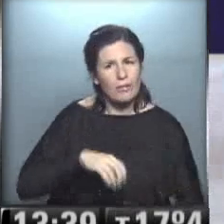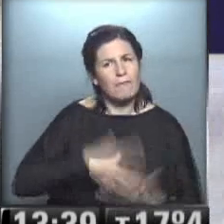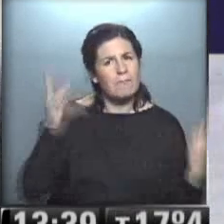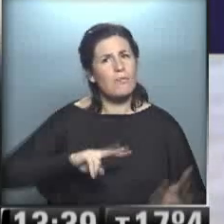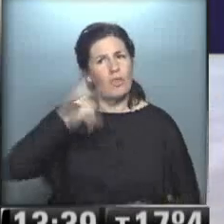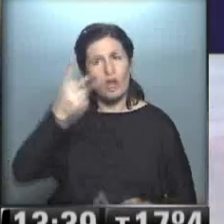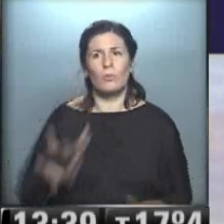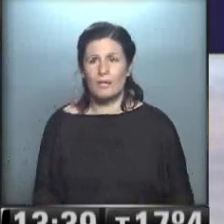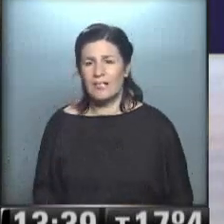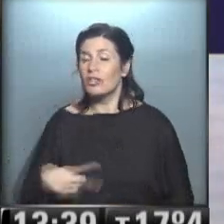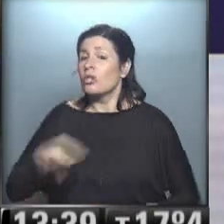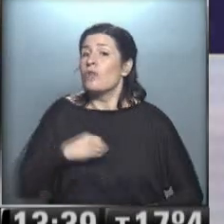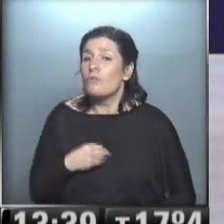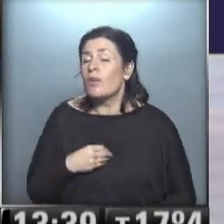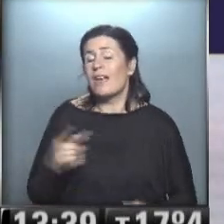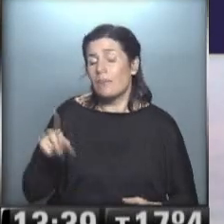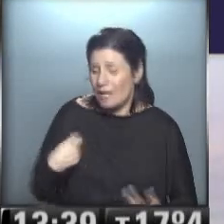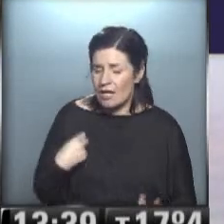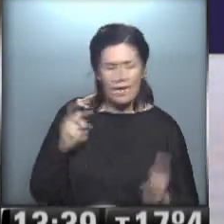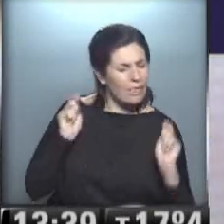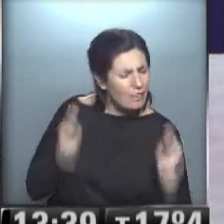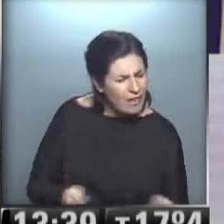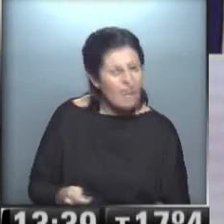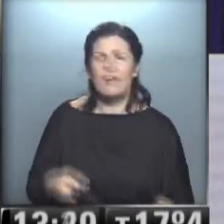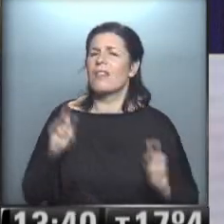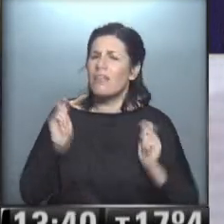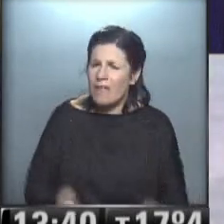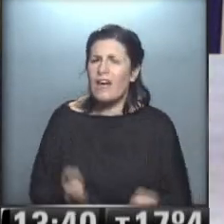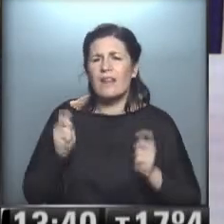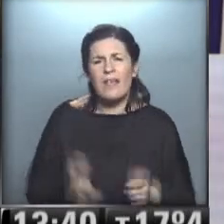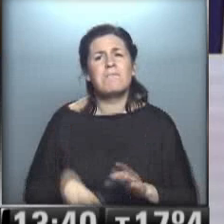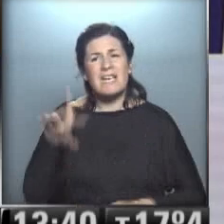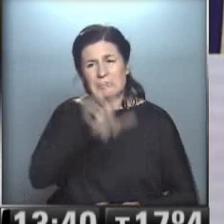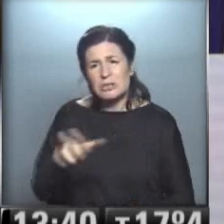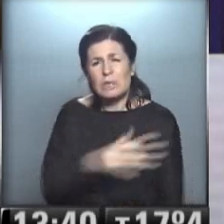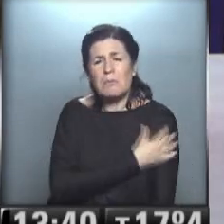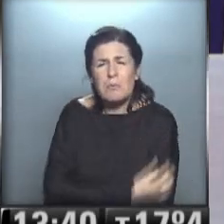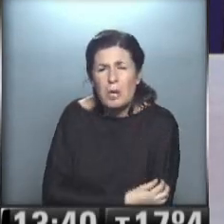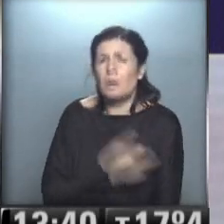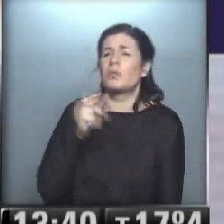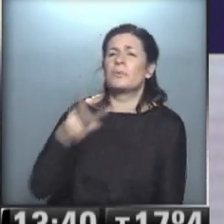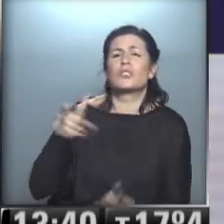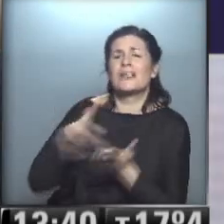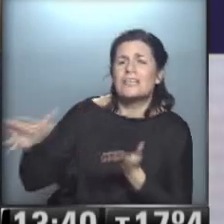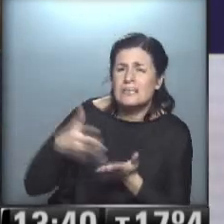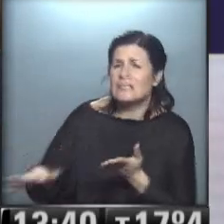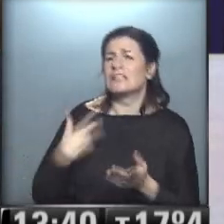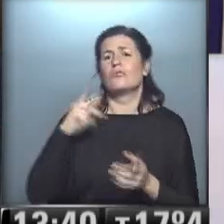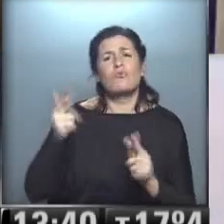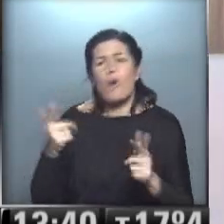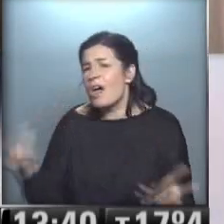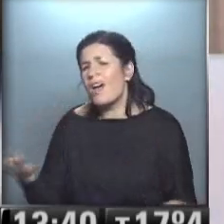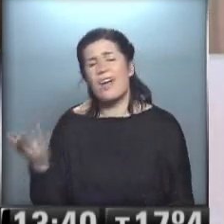nuestra fe nos exhorta a ser generosos, especialmente con el desposeído, con el excluido, con el que menos tiene, ¿no?